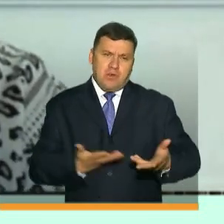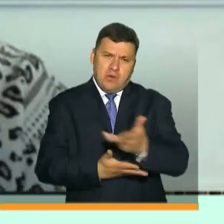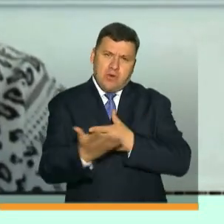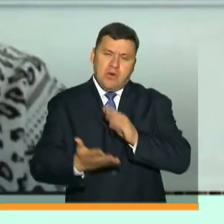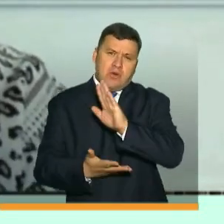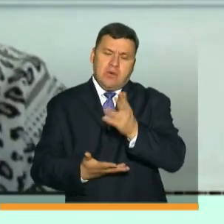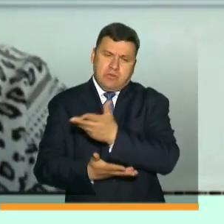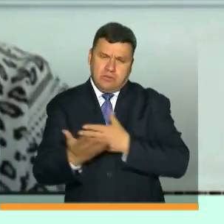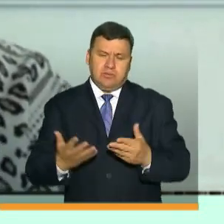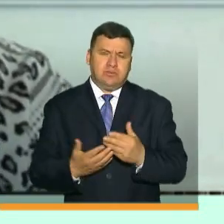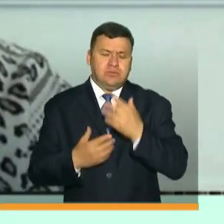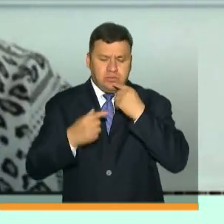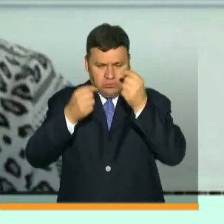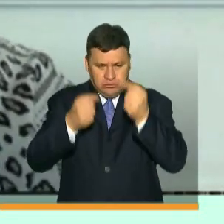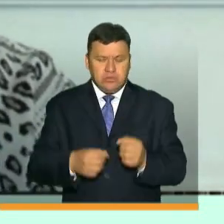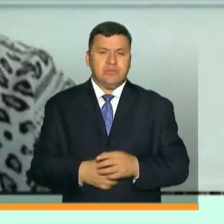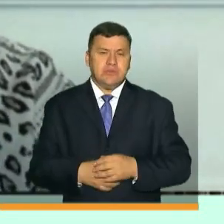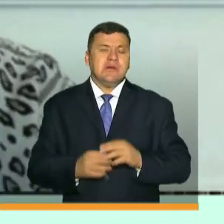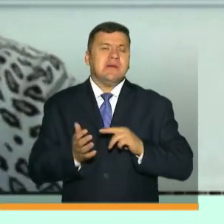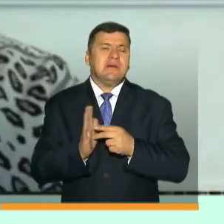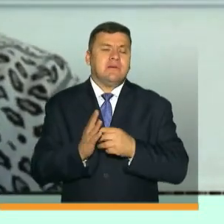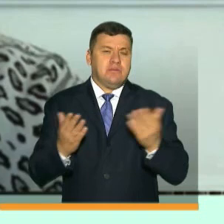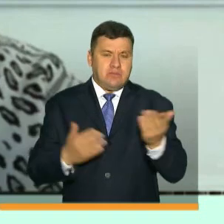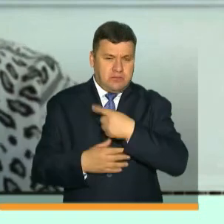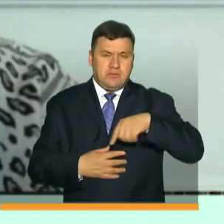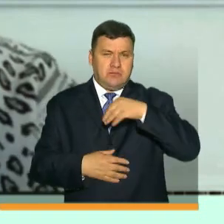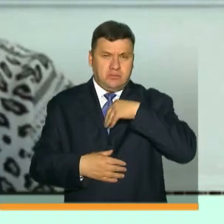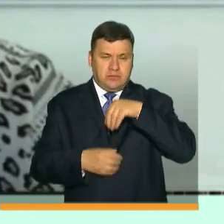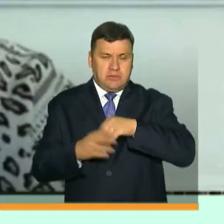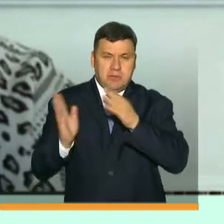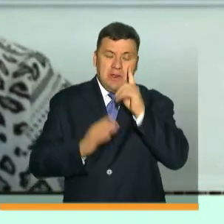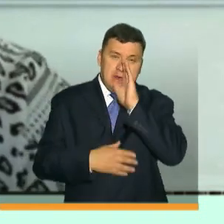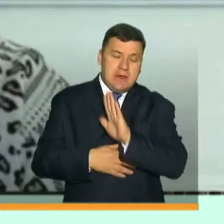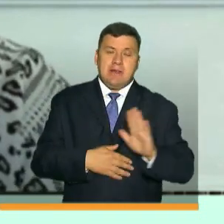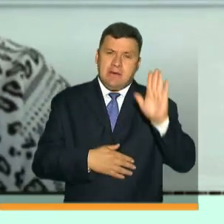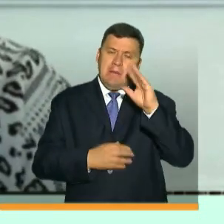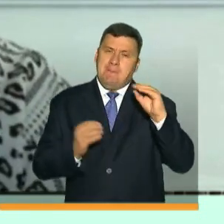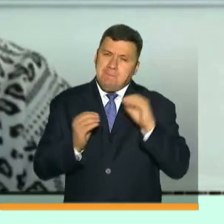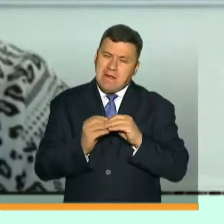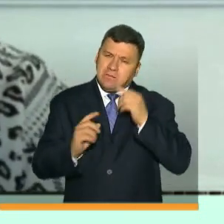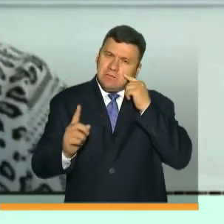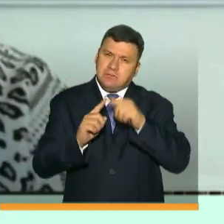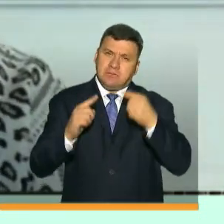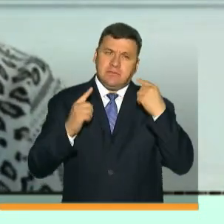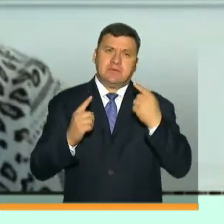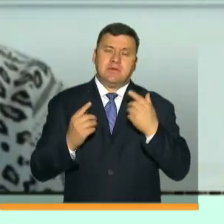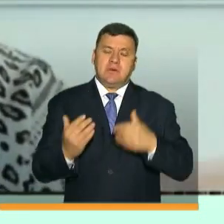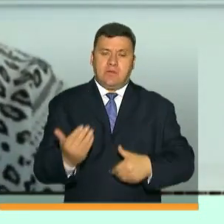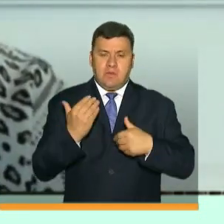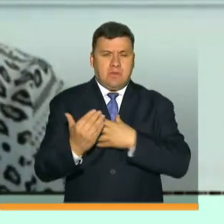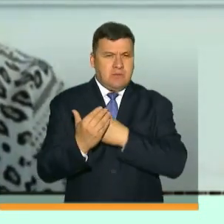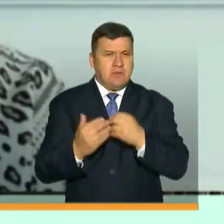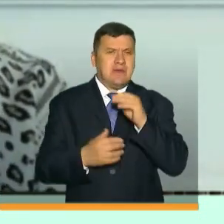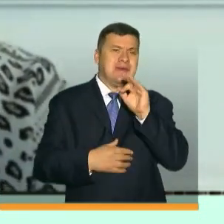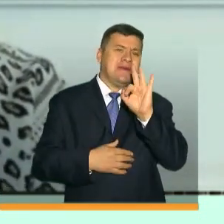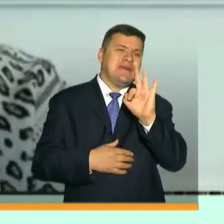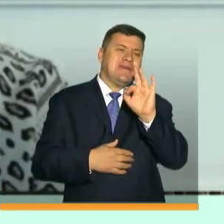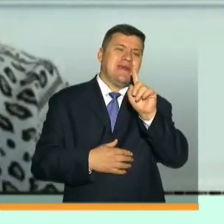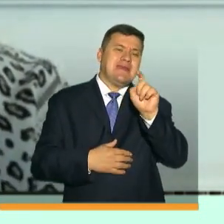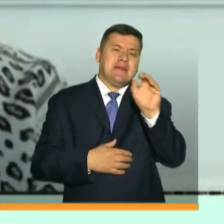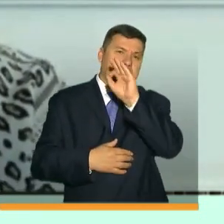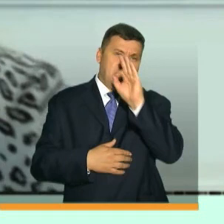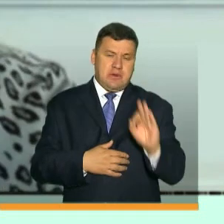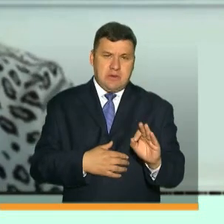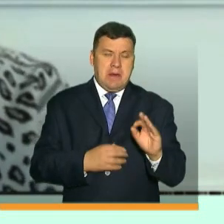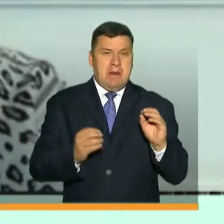con ustedes unas cifras, y es, nosotros en el Plan Nacional tenemos como base un